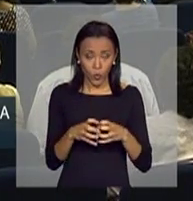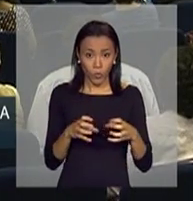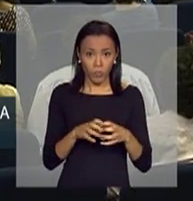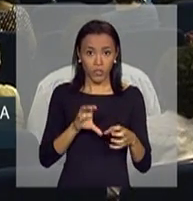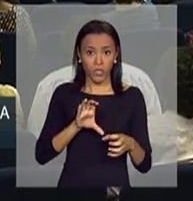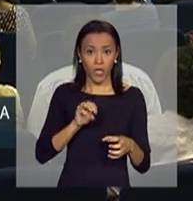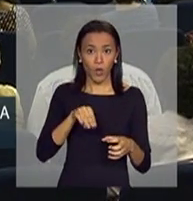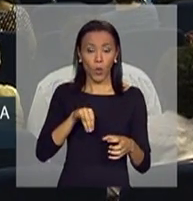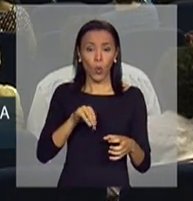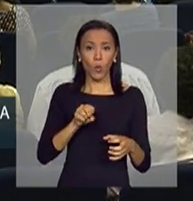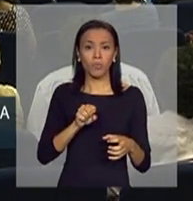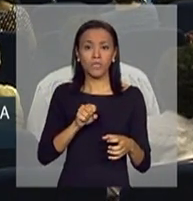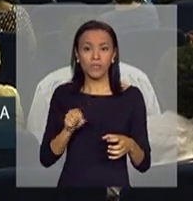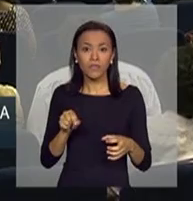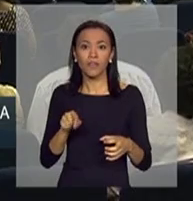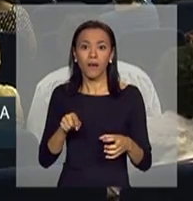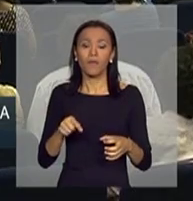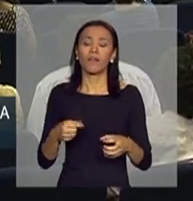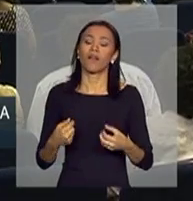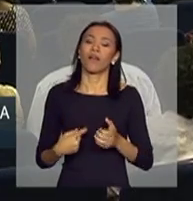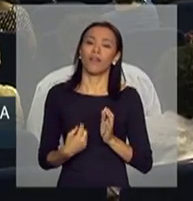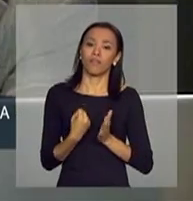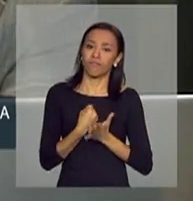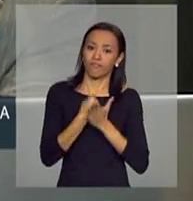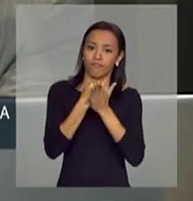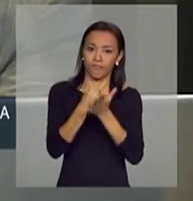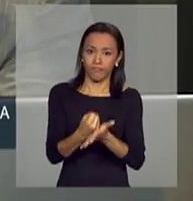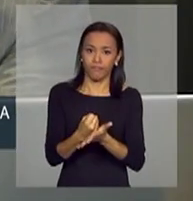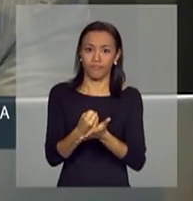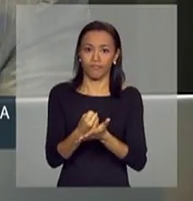esa burocracia de silencio, de esa burocracia de impunidad.